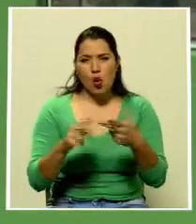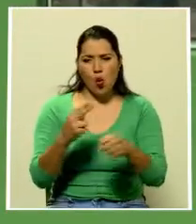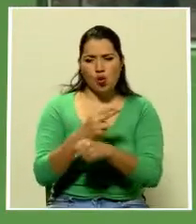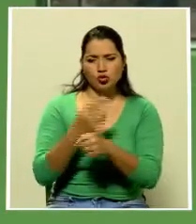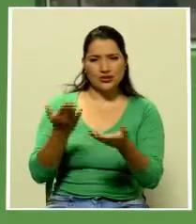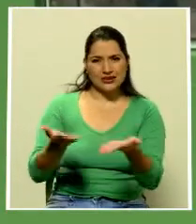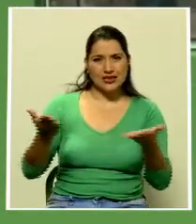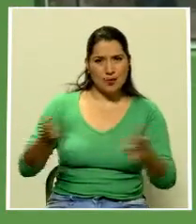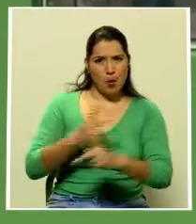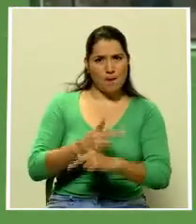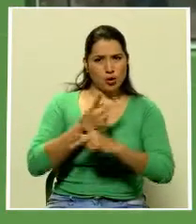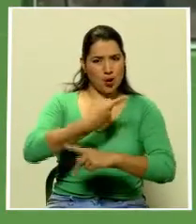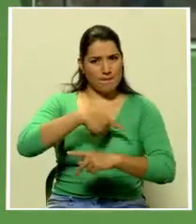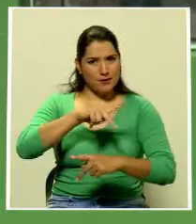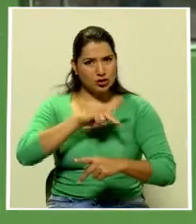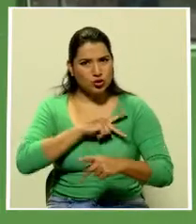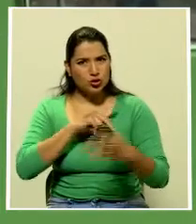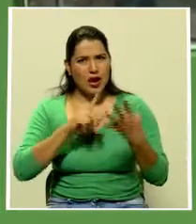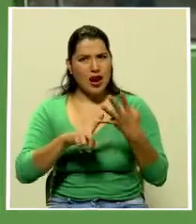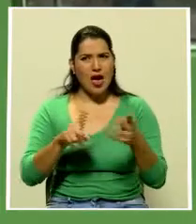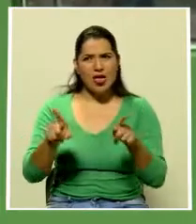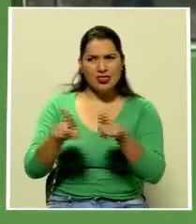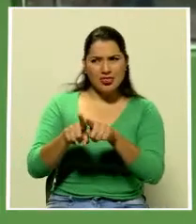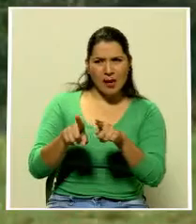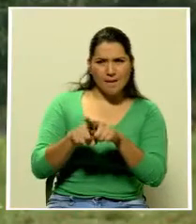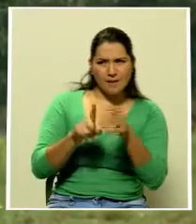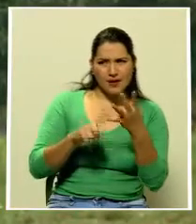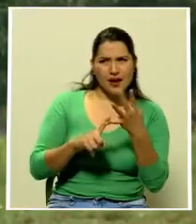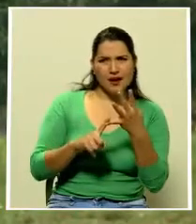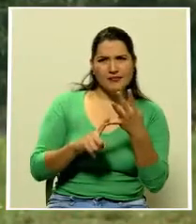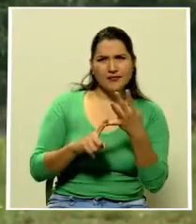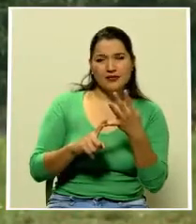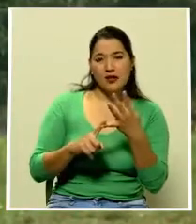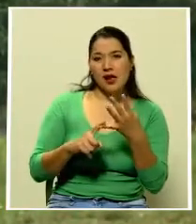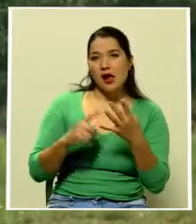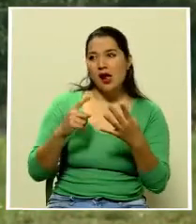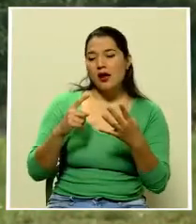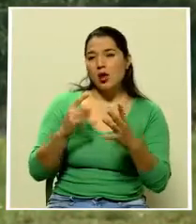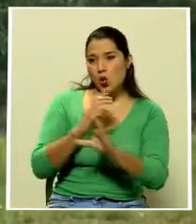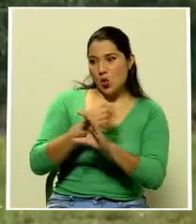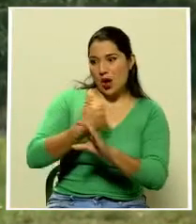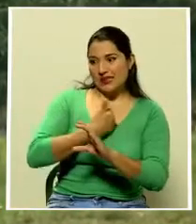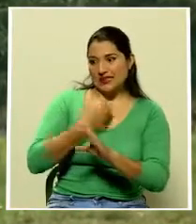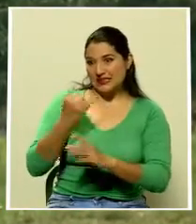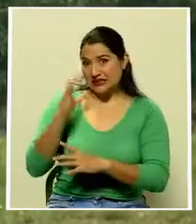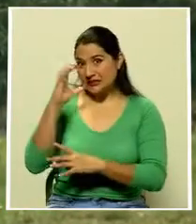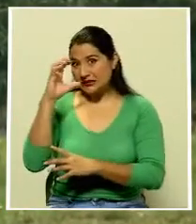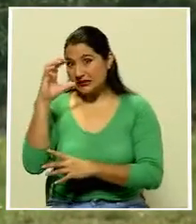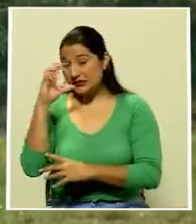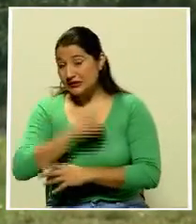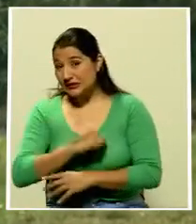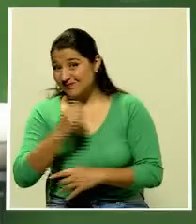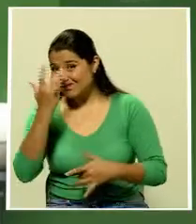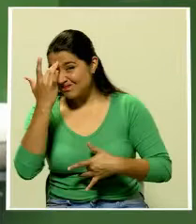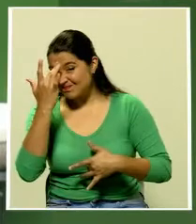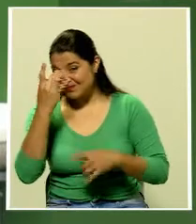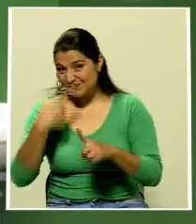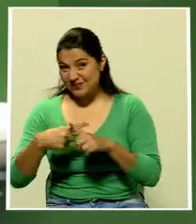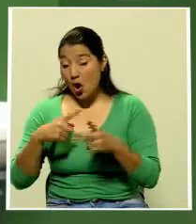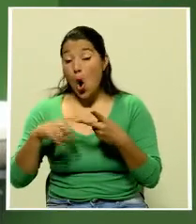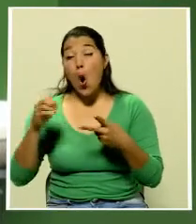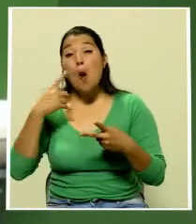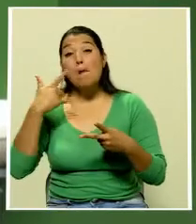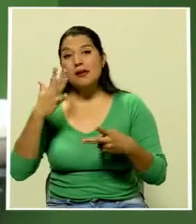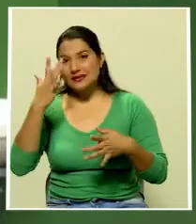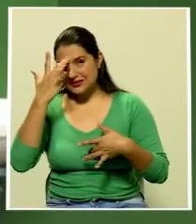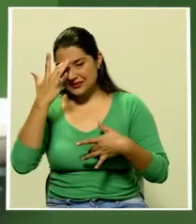además de actuación en casos sospechosos o confirmados de COVID-19 y responsabilidades, son solo algunas de las